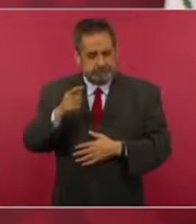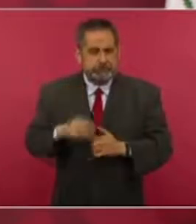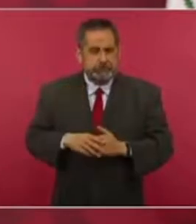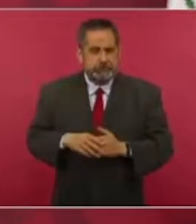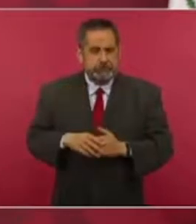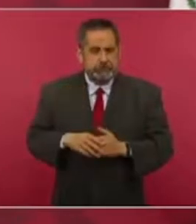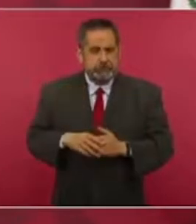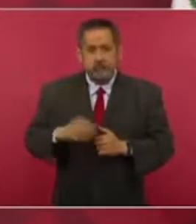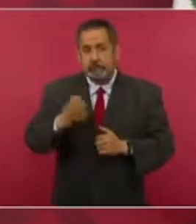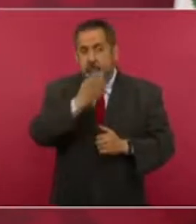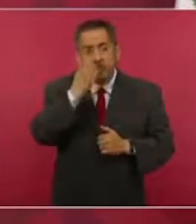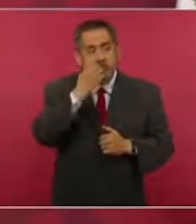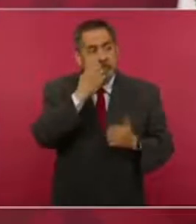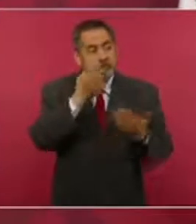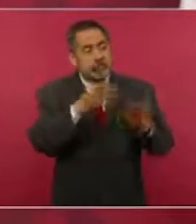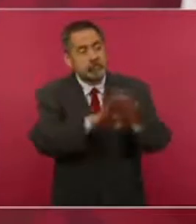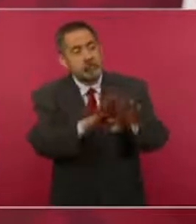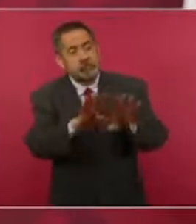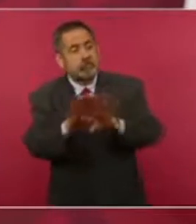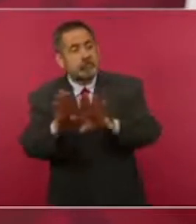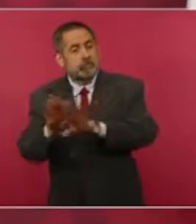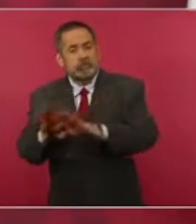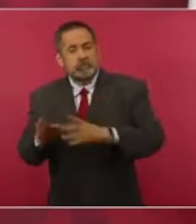2020, cuando las escuelas estaban cerradas.